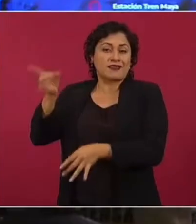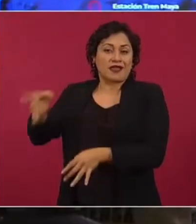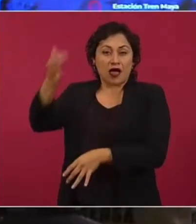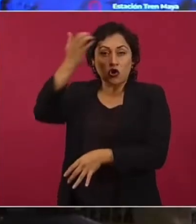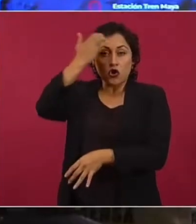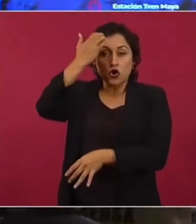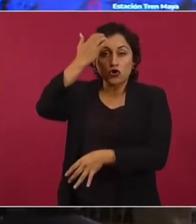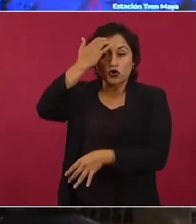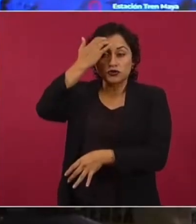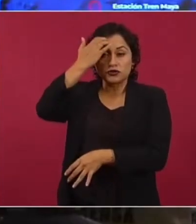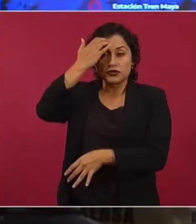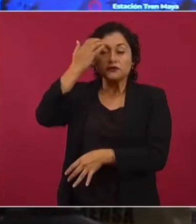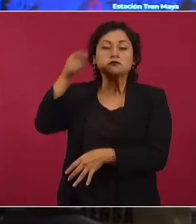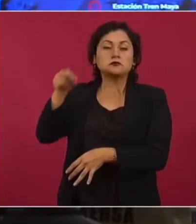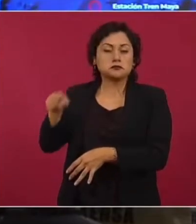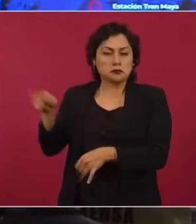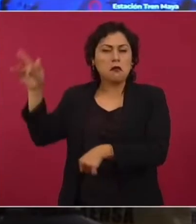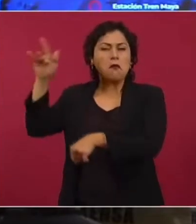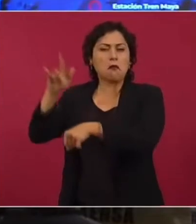del mar